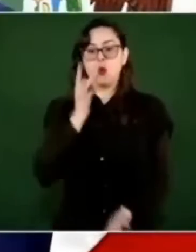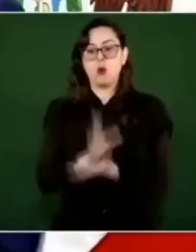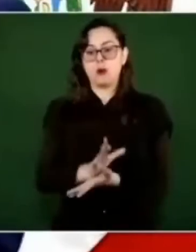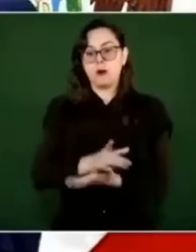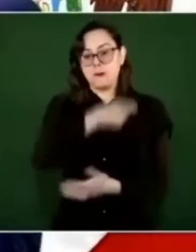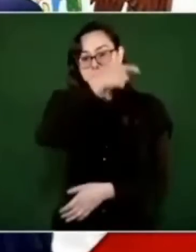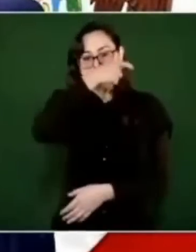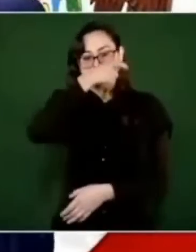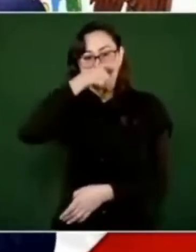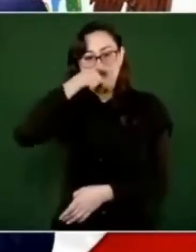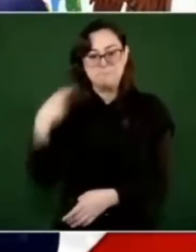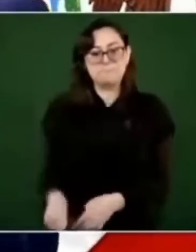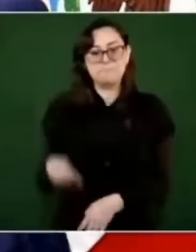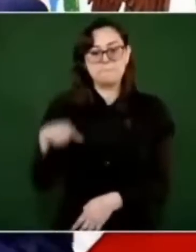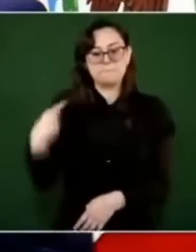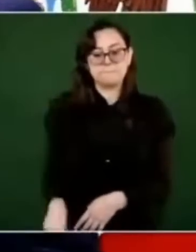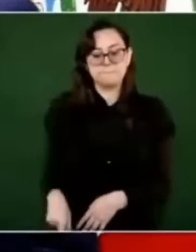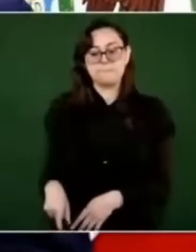Bueno,